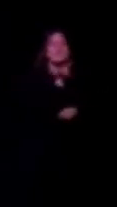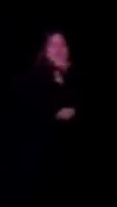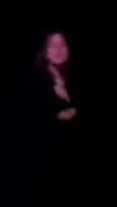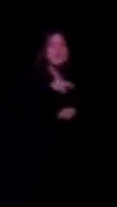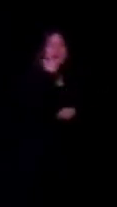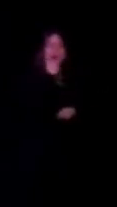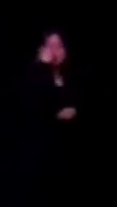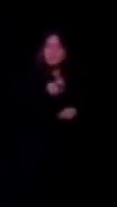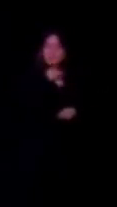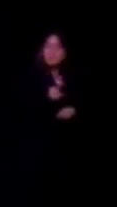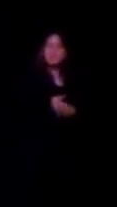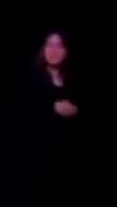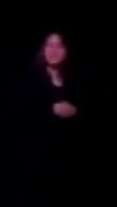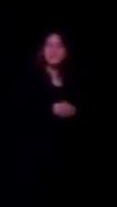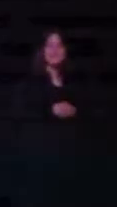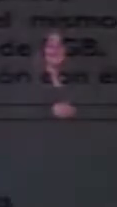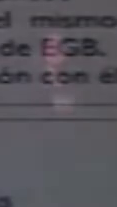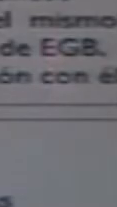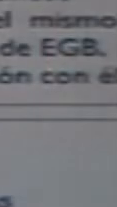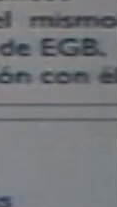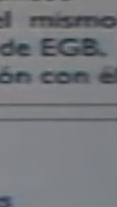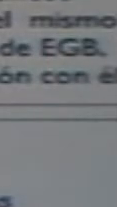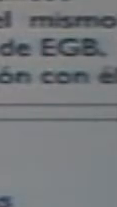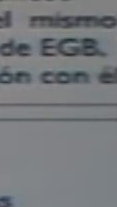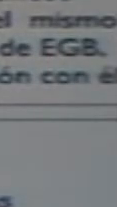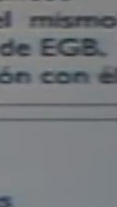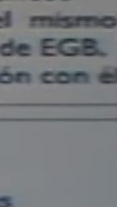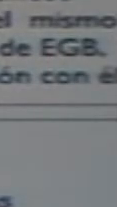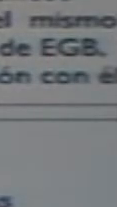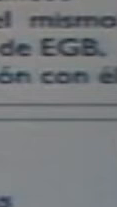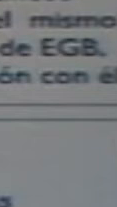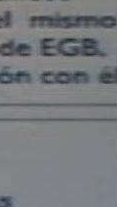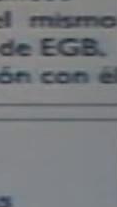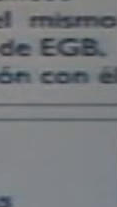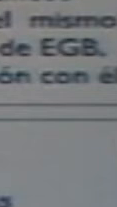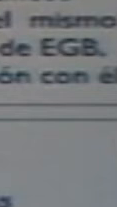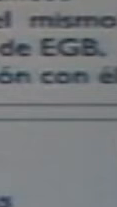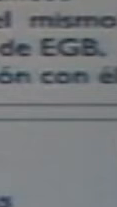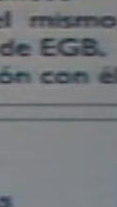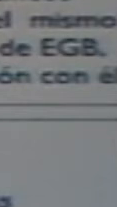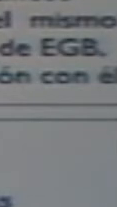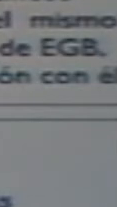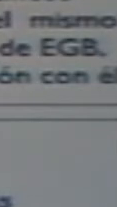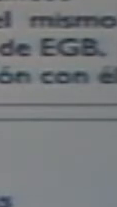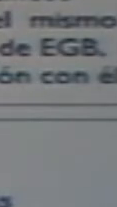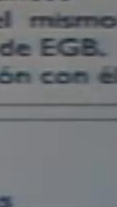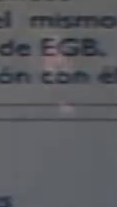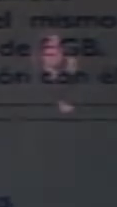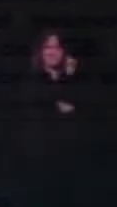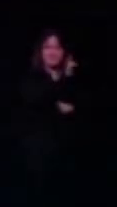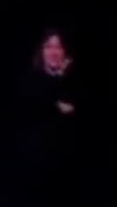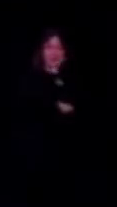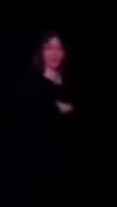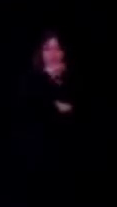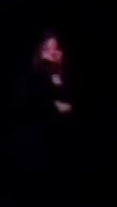que la cuestión no es como debe modificarse al niño sino como debe modificarse la escuela para que todos tengan cabida en